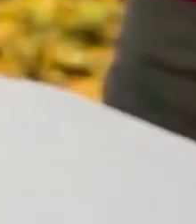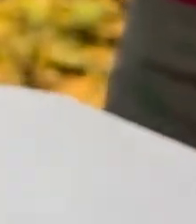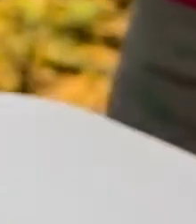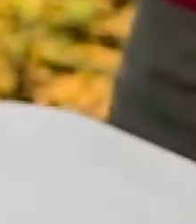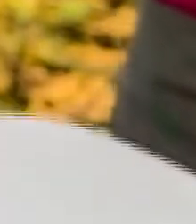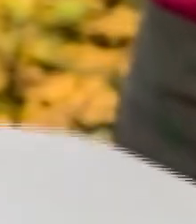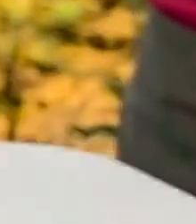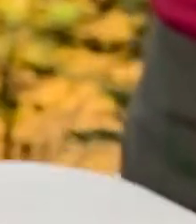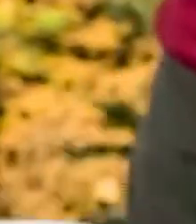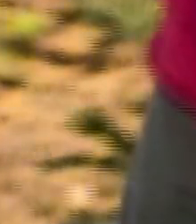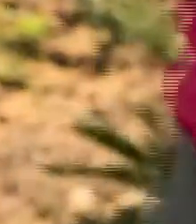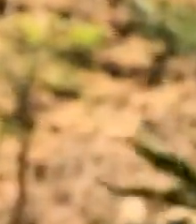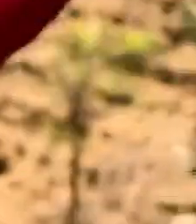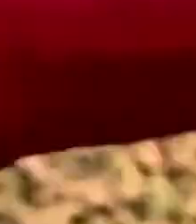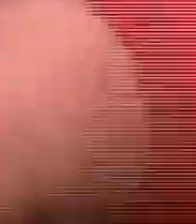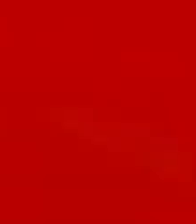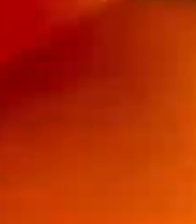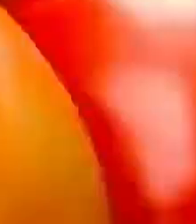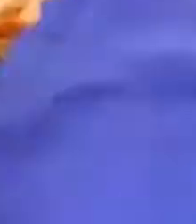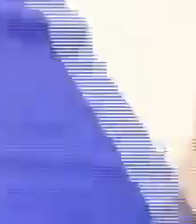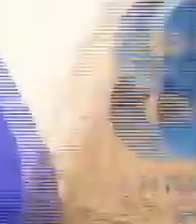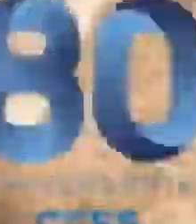y así los protejo a ellos.